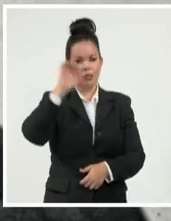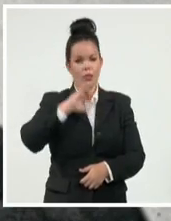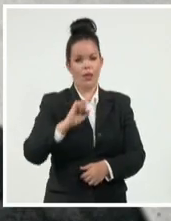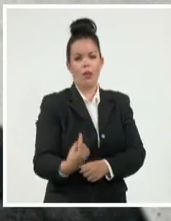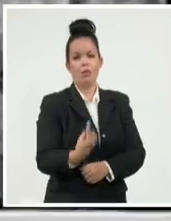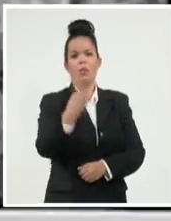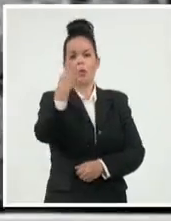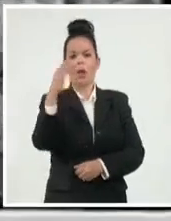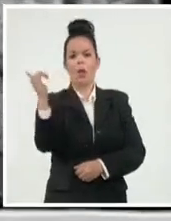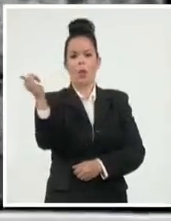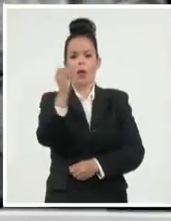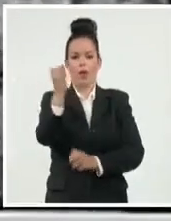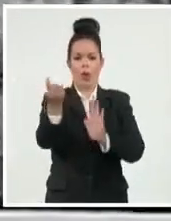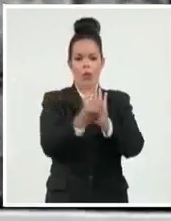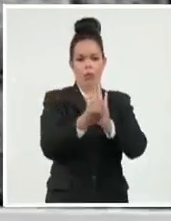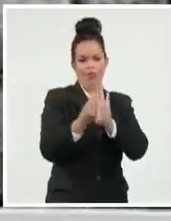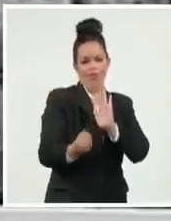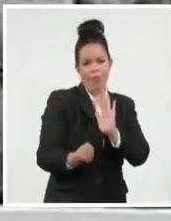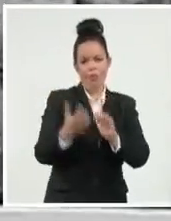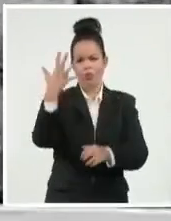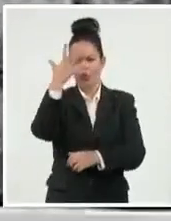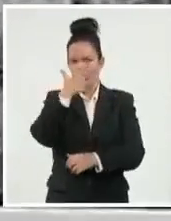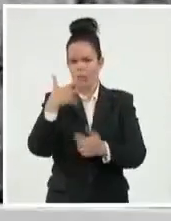filme realizado por un cubano.